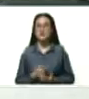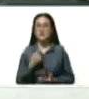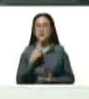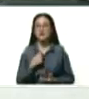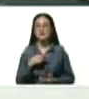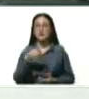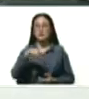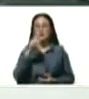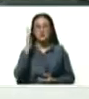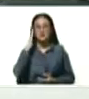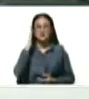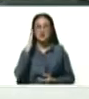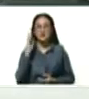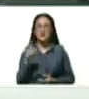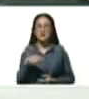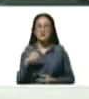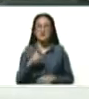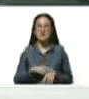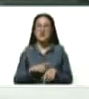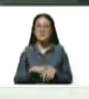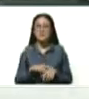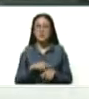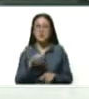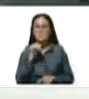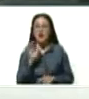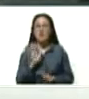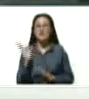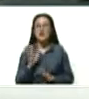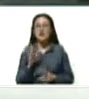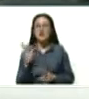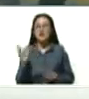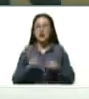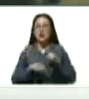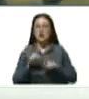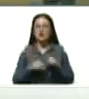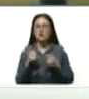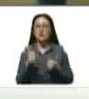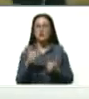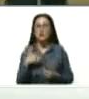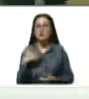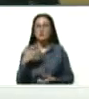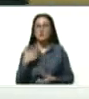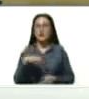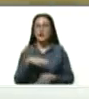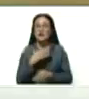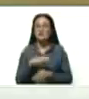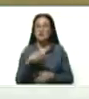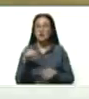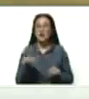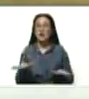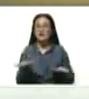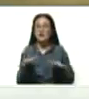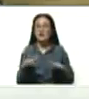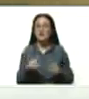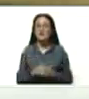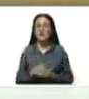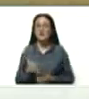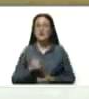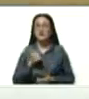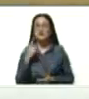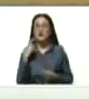usted sabe que después de los tiempos malos siempre llegan los buenos. Y usted me pide una canción, presidente. Hoy estrenamos, voy a aprovechar